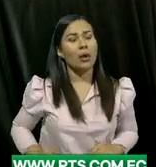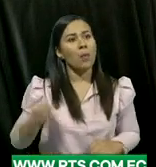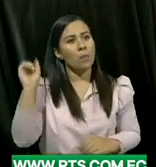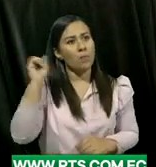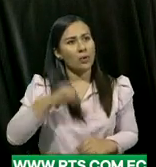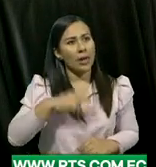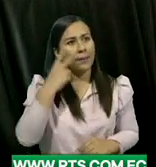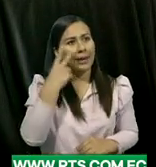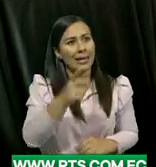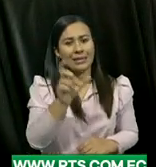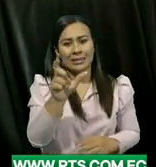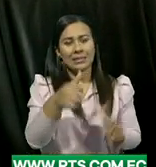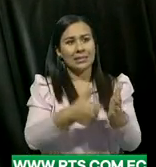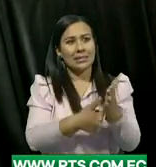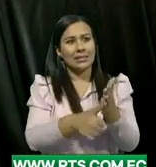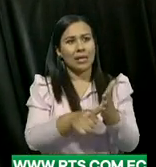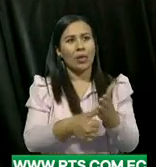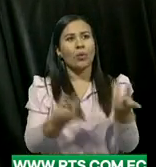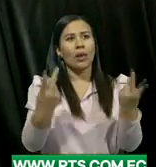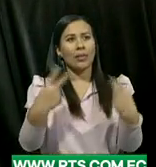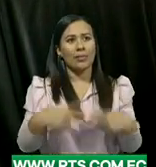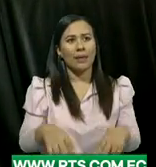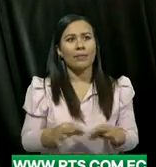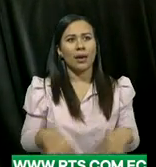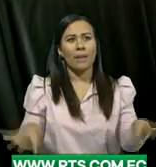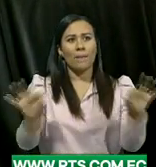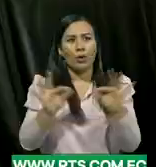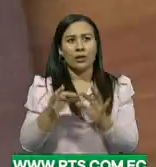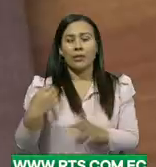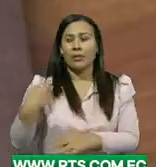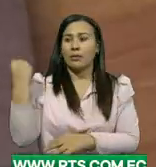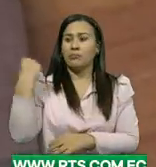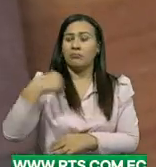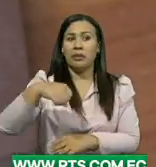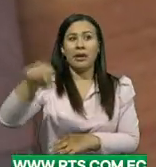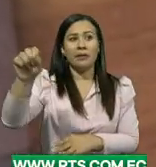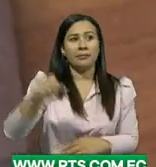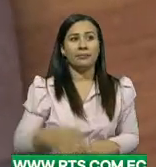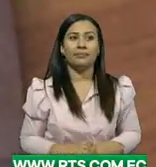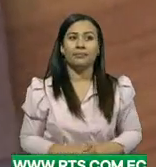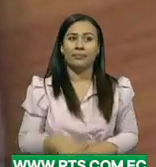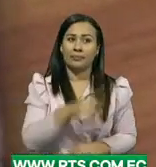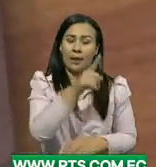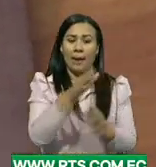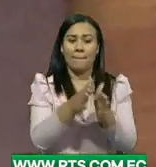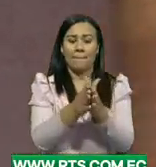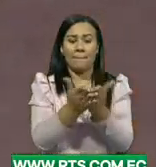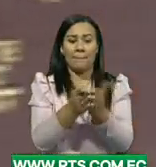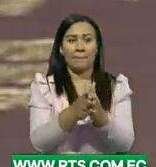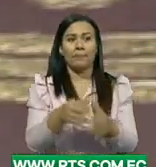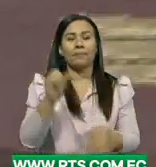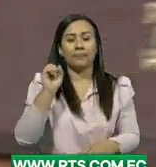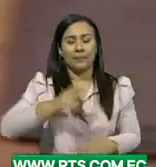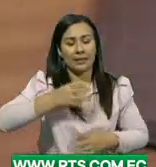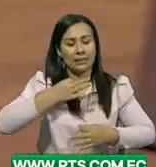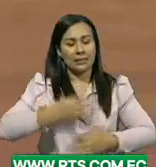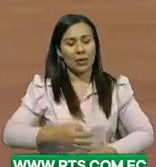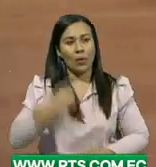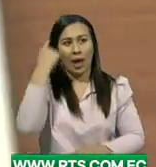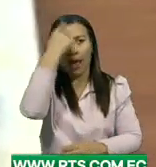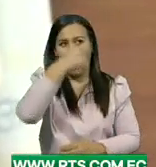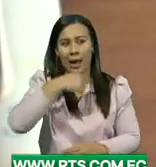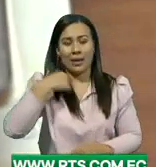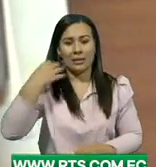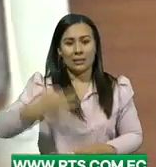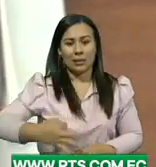permitir que la cédula se constituya también en un documento de viaje. El pasaporte biométrico permitirá garantizar la identidad